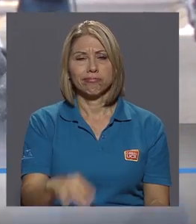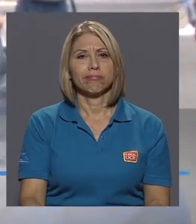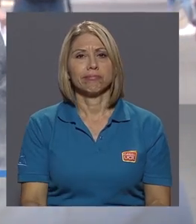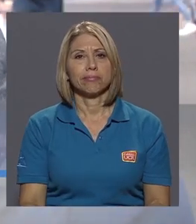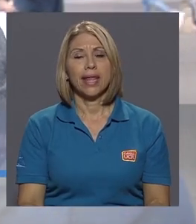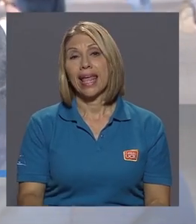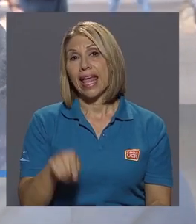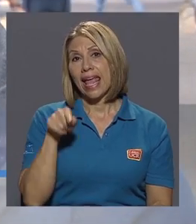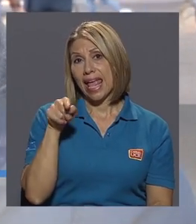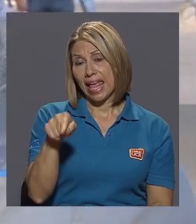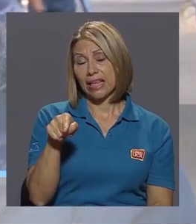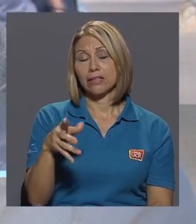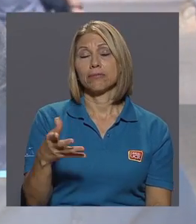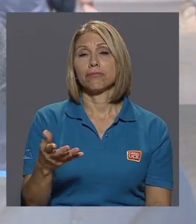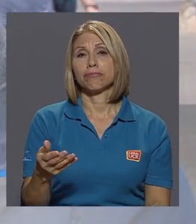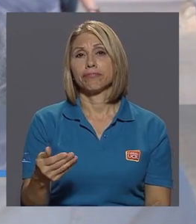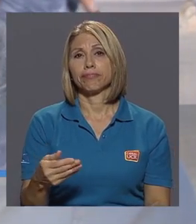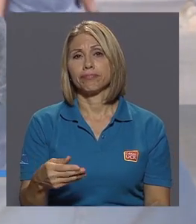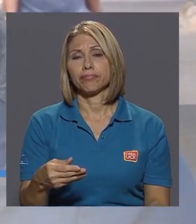en